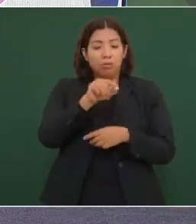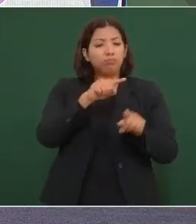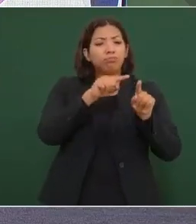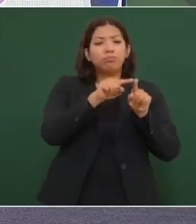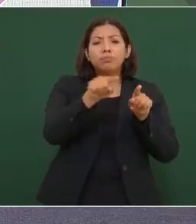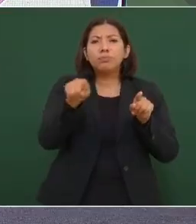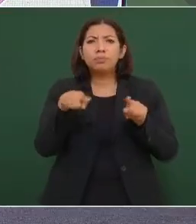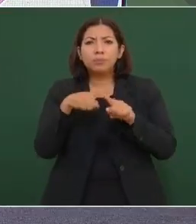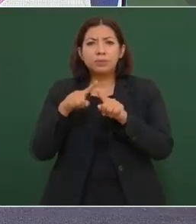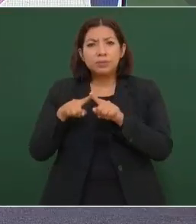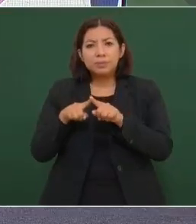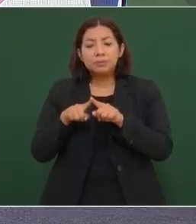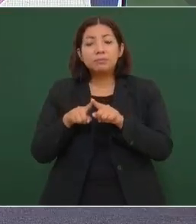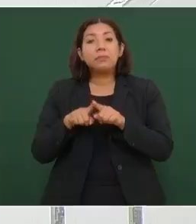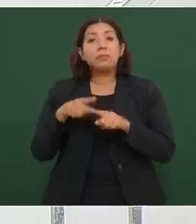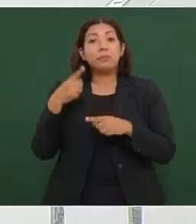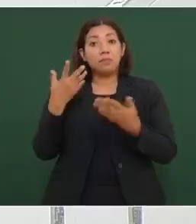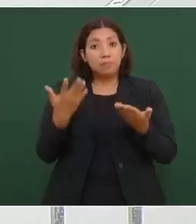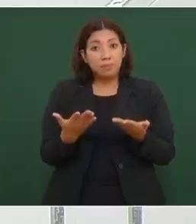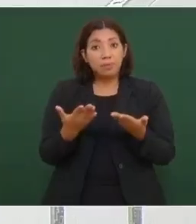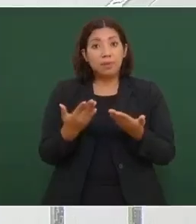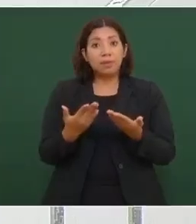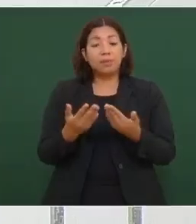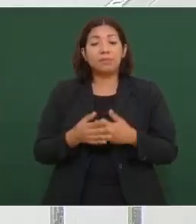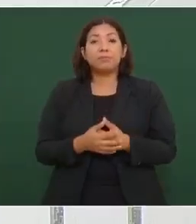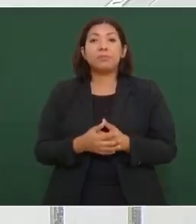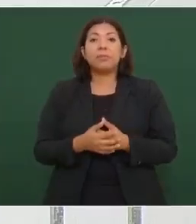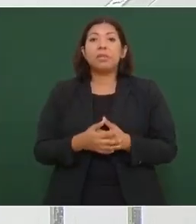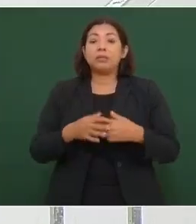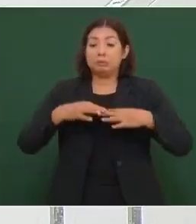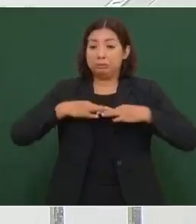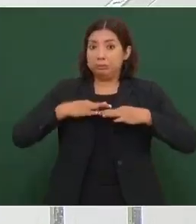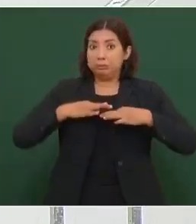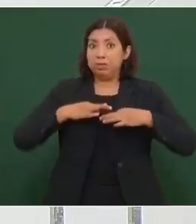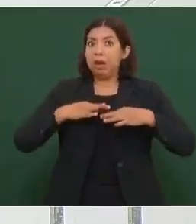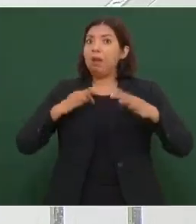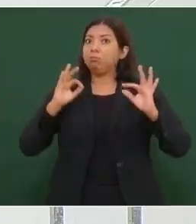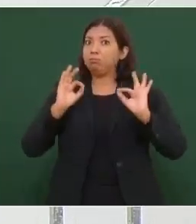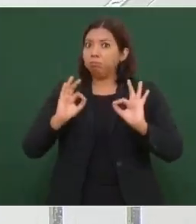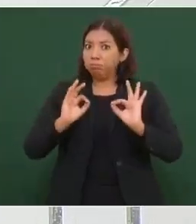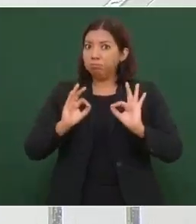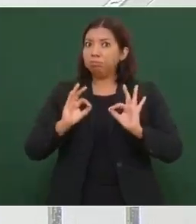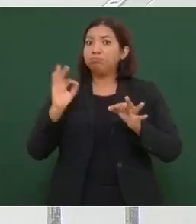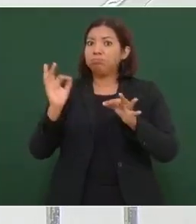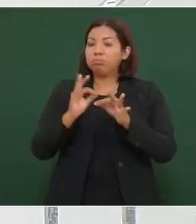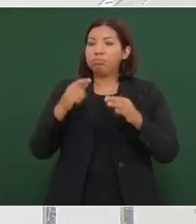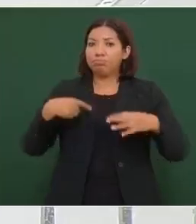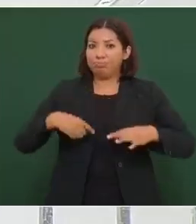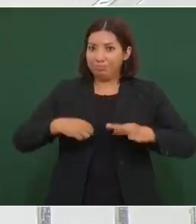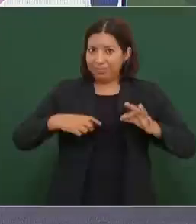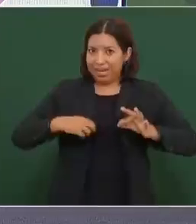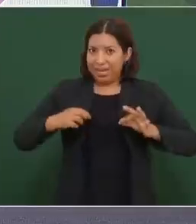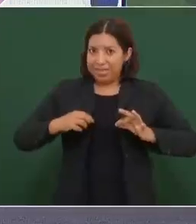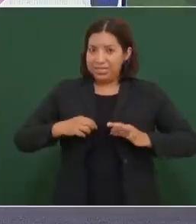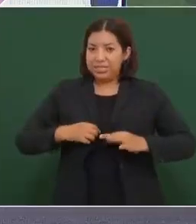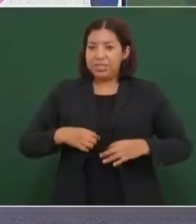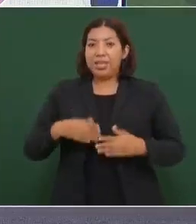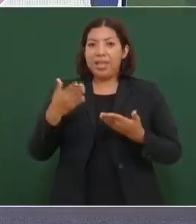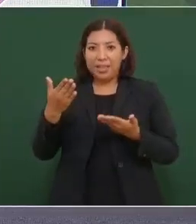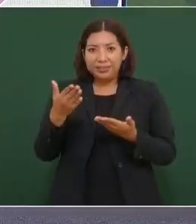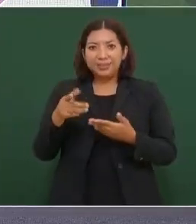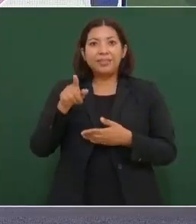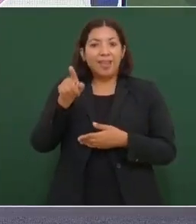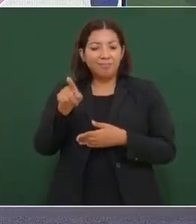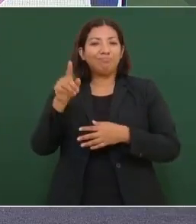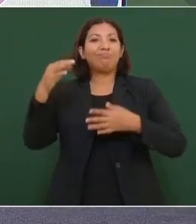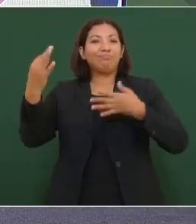los beneficios del Tres Maya. Les damos hilos, agujas, aros, telas. Están fabricando prendas como esta, que es de Ispichil y